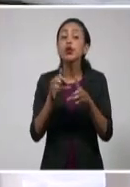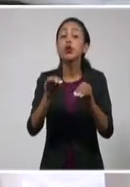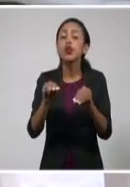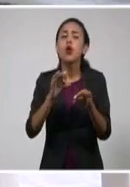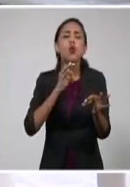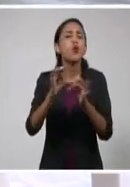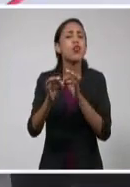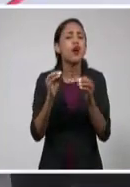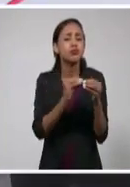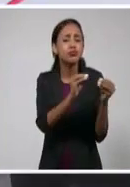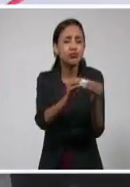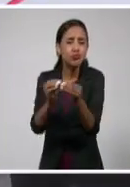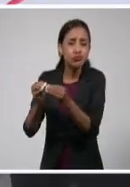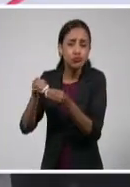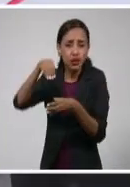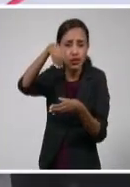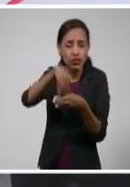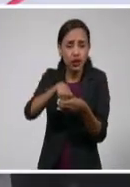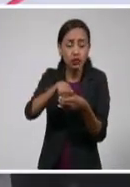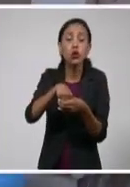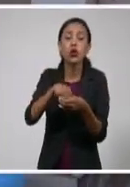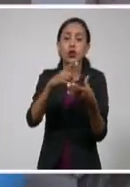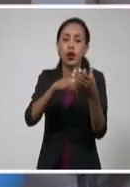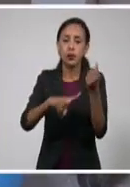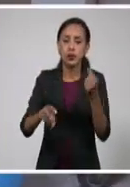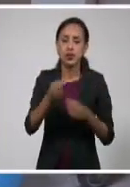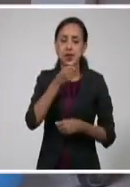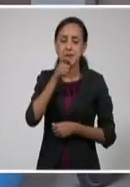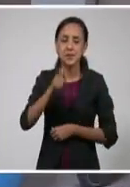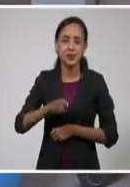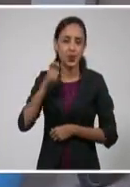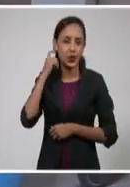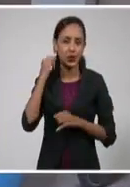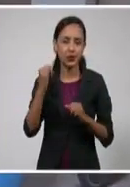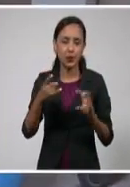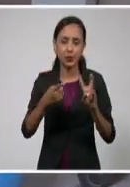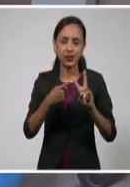autóctona en el territorio. Hilda Suárez, Sistema Informativo de la Televisión Cubana.